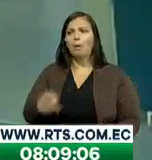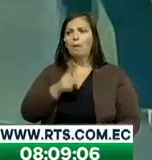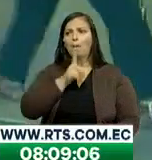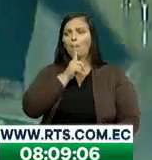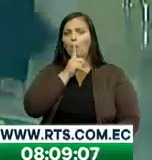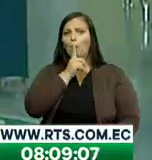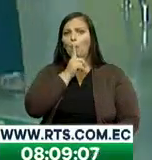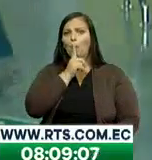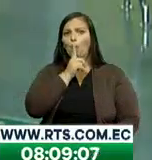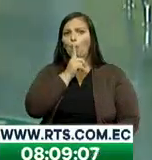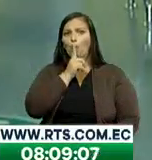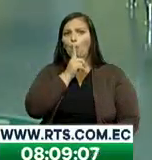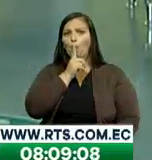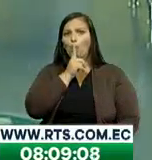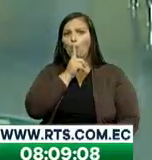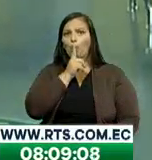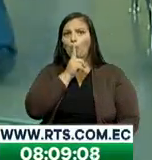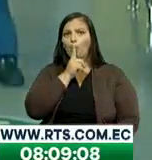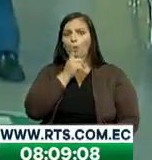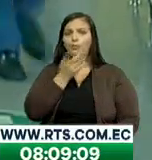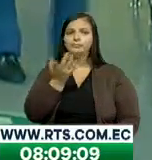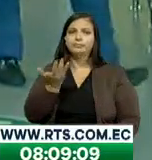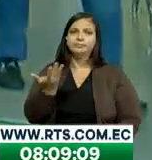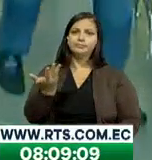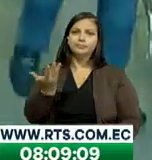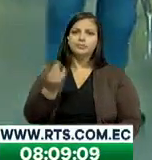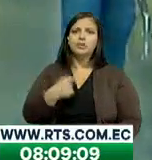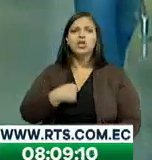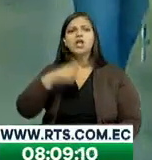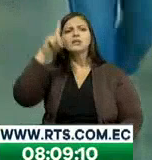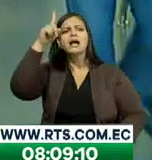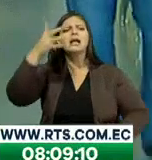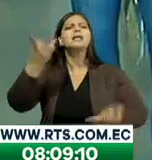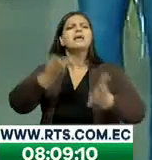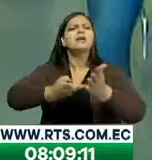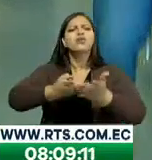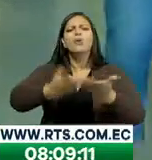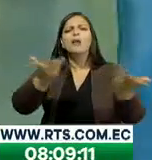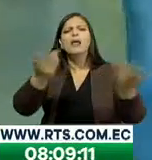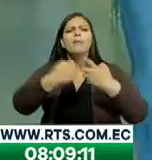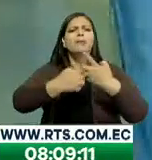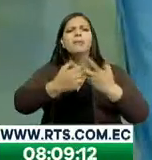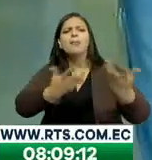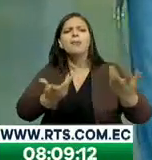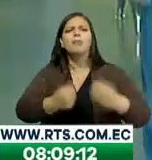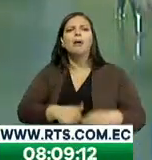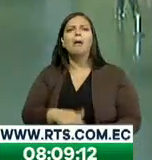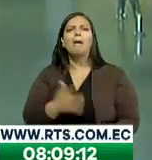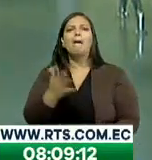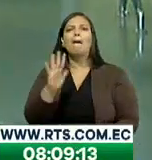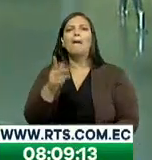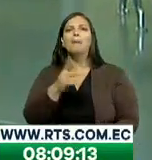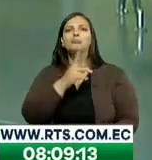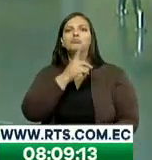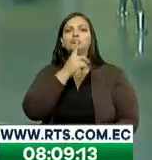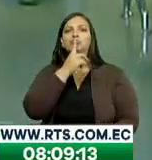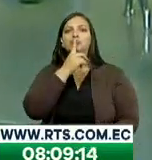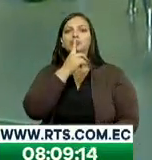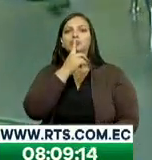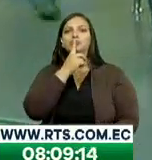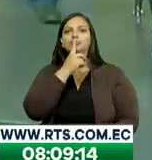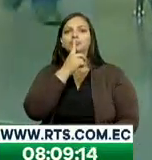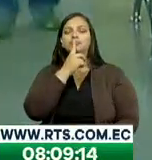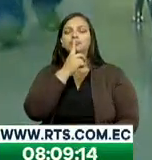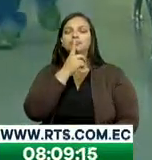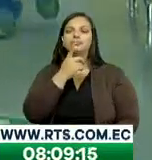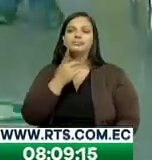levanta el dedo. Algo está pasando, algo está pasando. Entonces, ya cuando